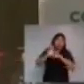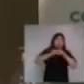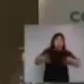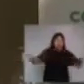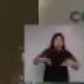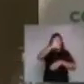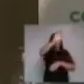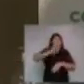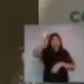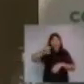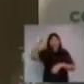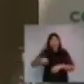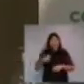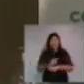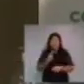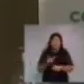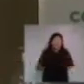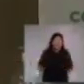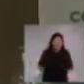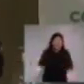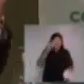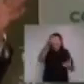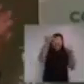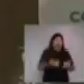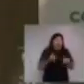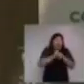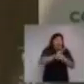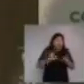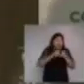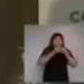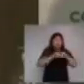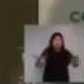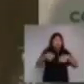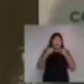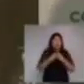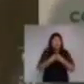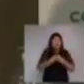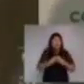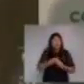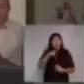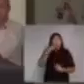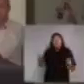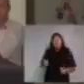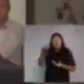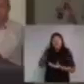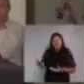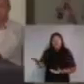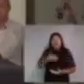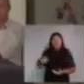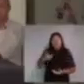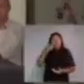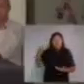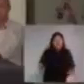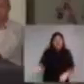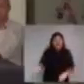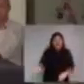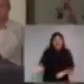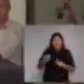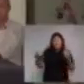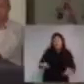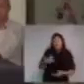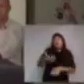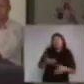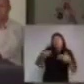han estado especulando desde la semana pasada que venimos con el tema. Y llaman, y llaman, y llaman, y tengo